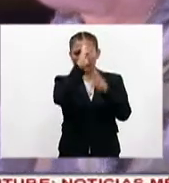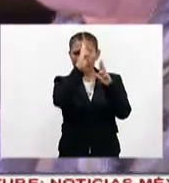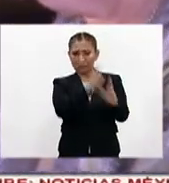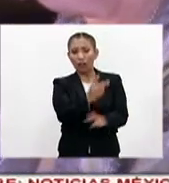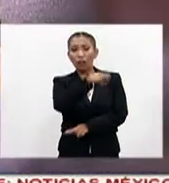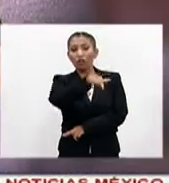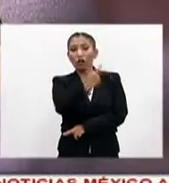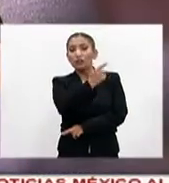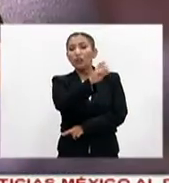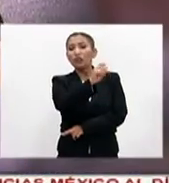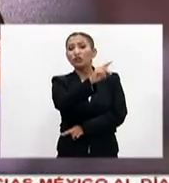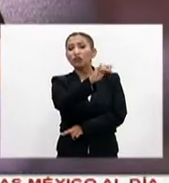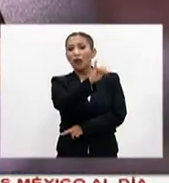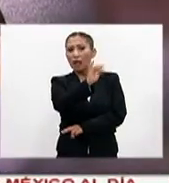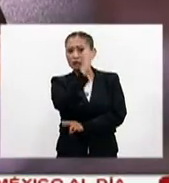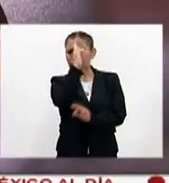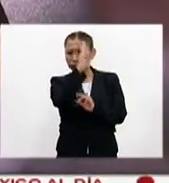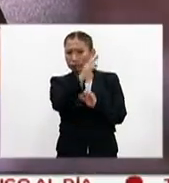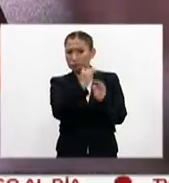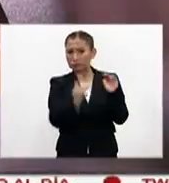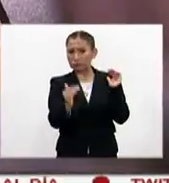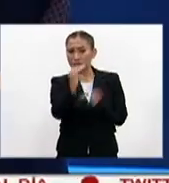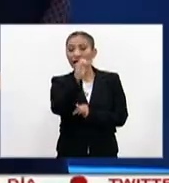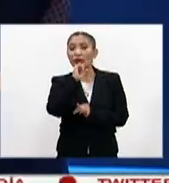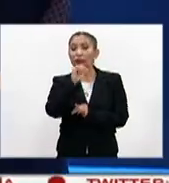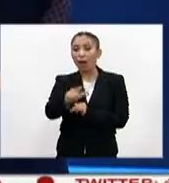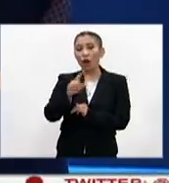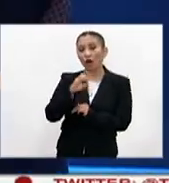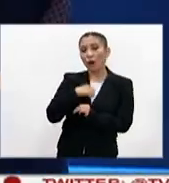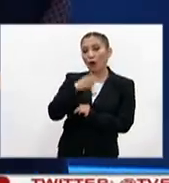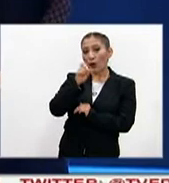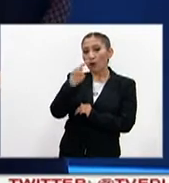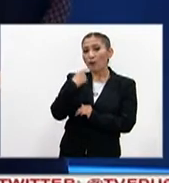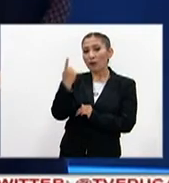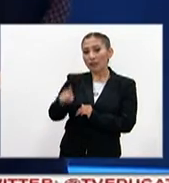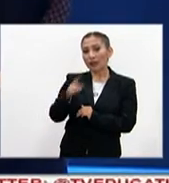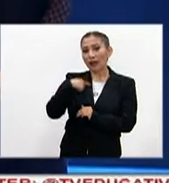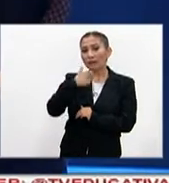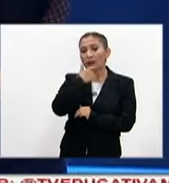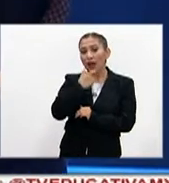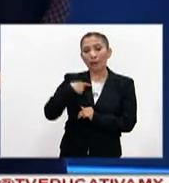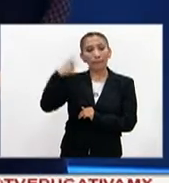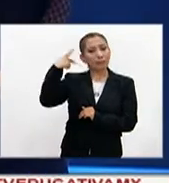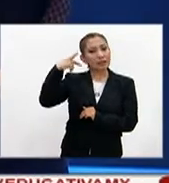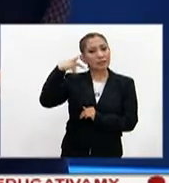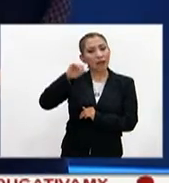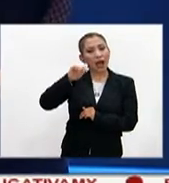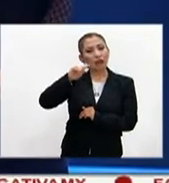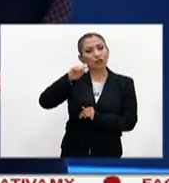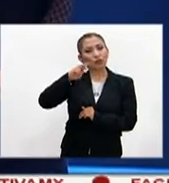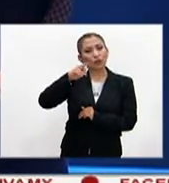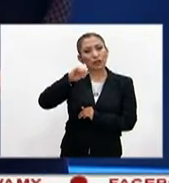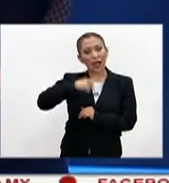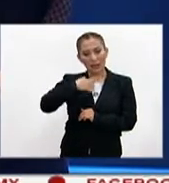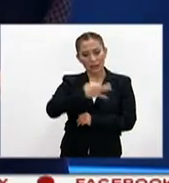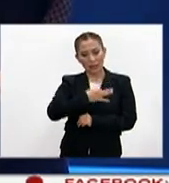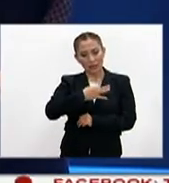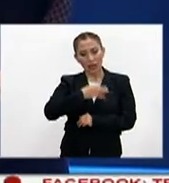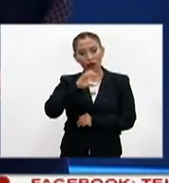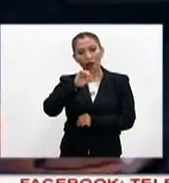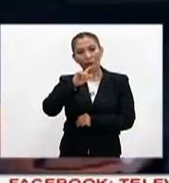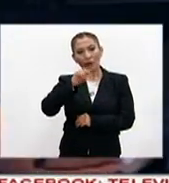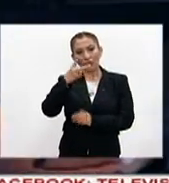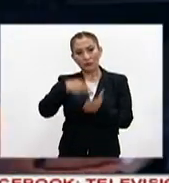con 12 doctorados honoris causa, fue galardonado con la Orden del Imperio Británico, el Premio Príncipe de Asturias de la Concordia, la Medalla Copley